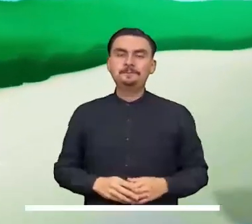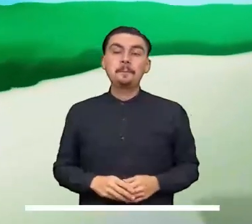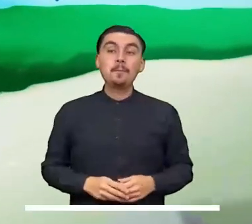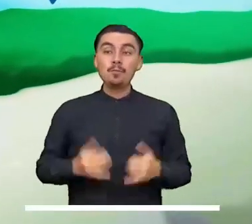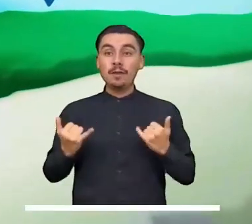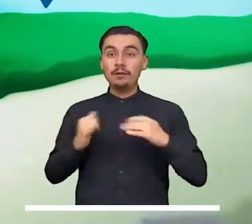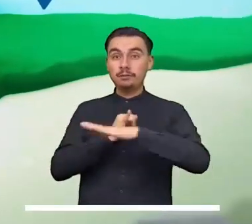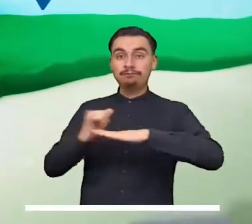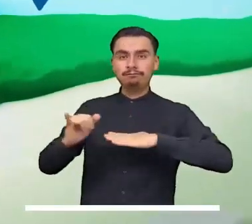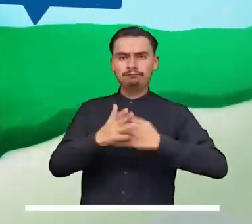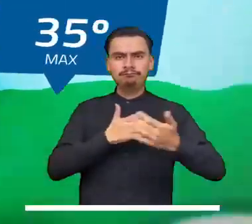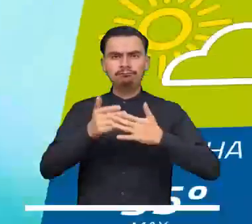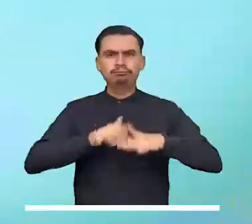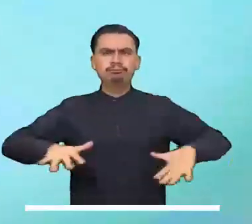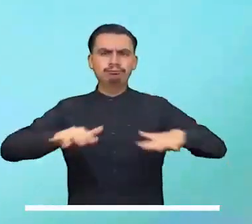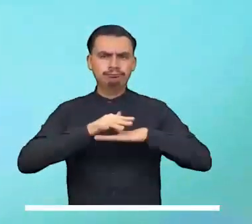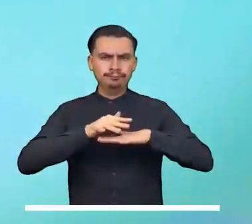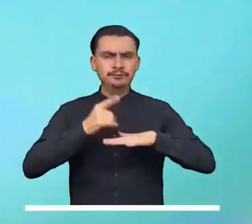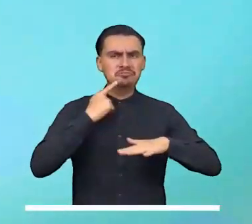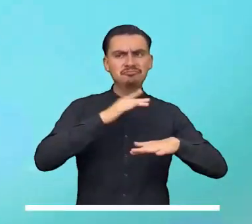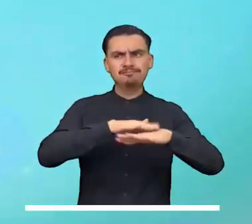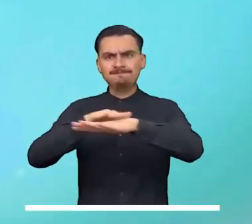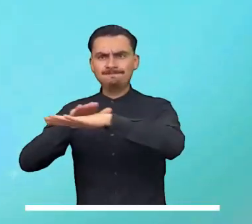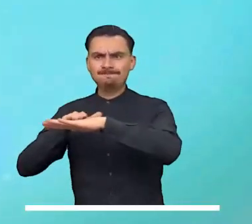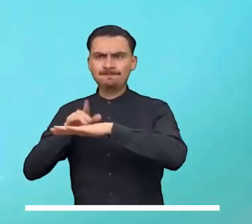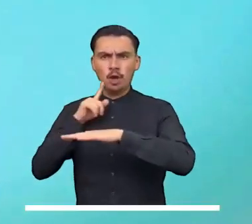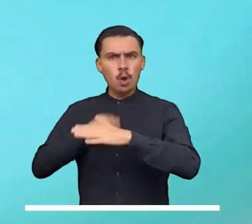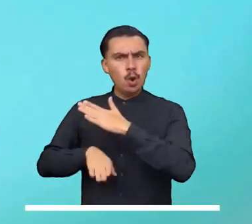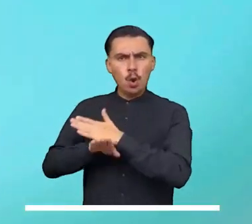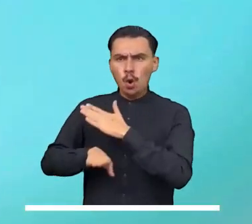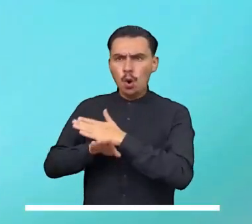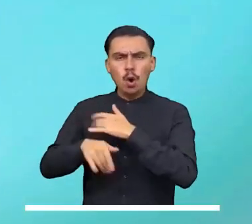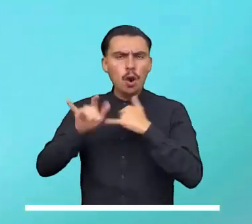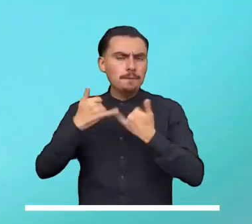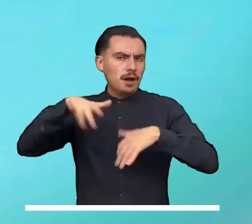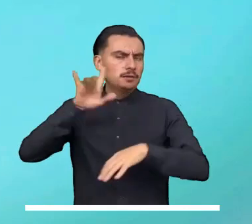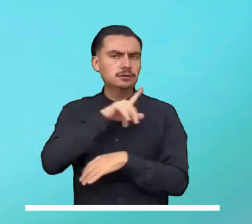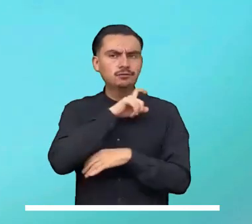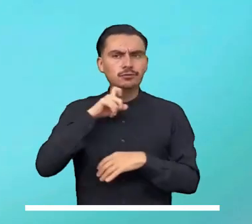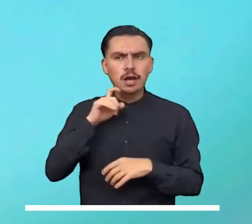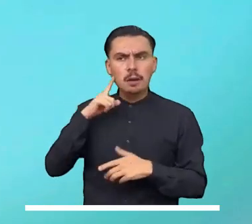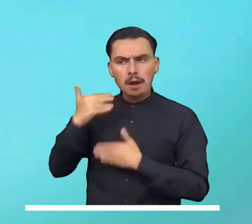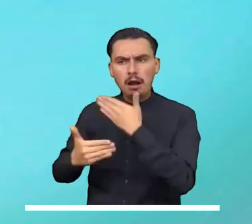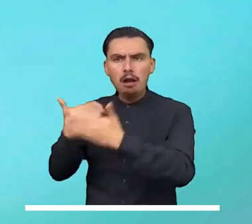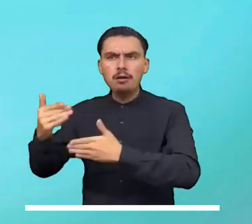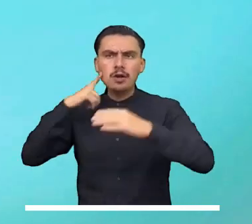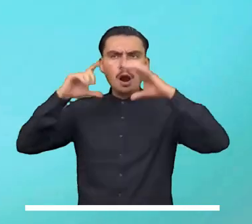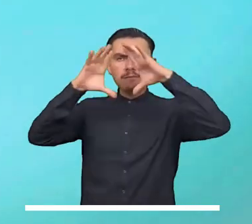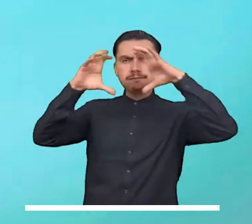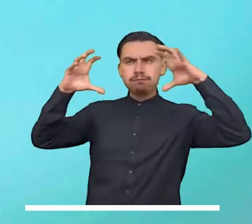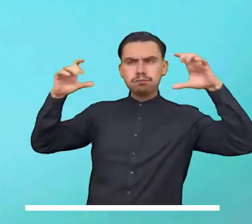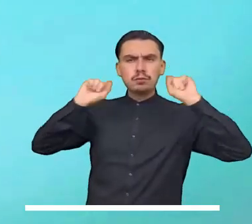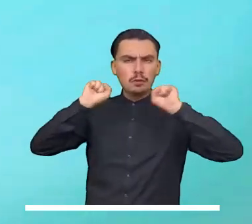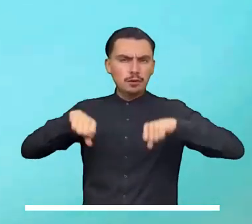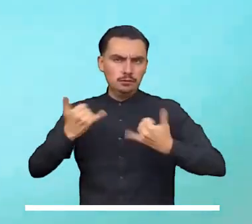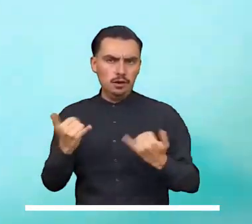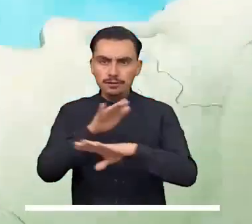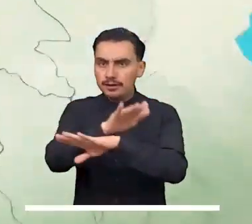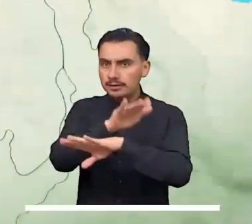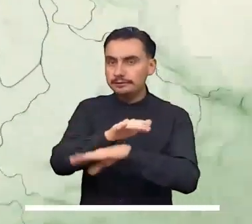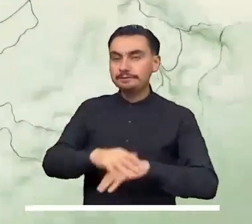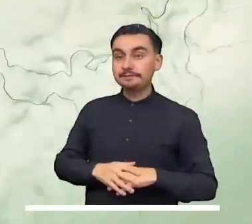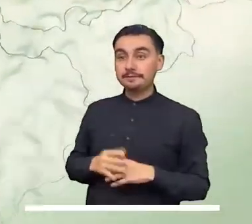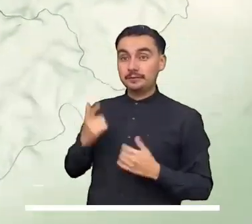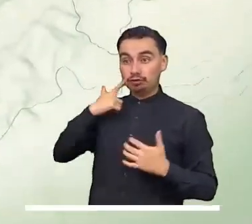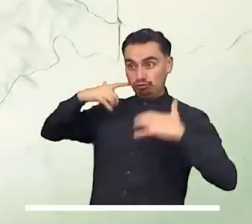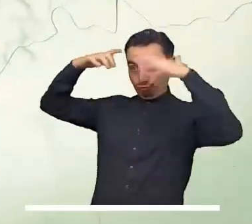Andrés y Providencia es posible que persistan las condiciones secas y seminubladas durante las horas de la tarde. Lluvias moderadas